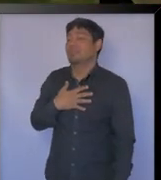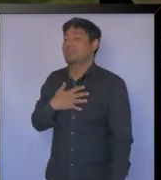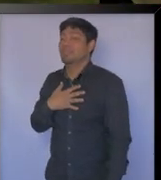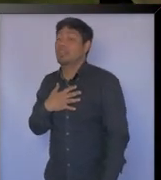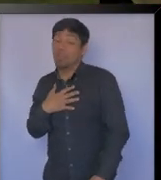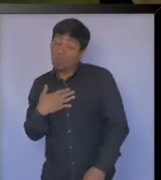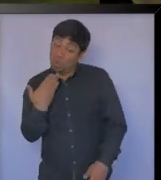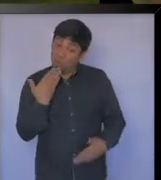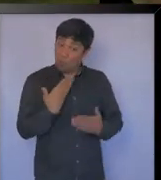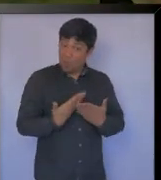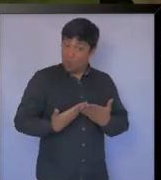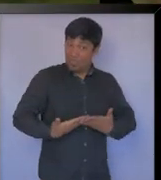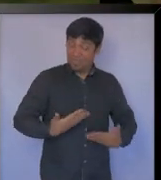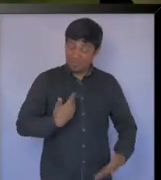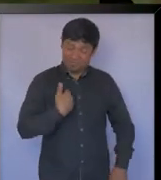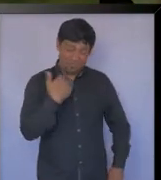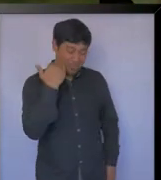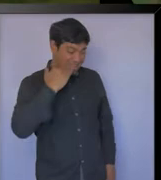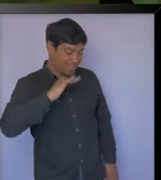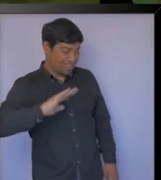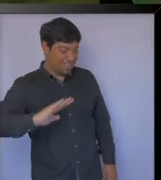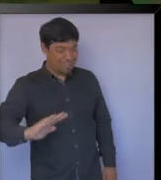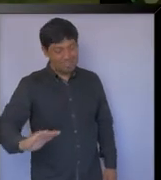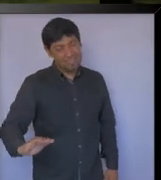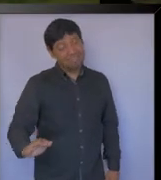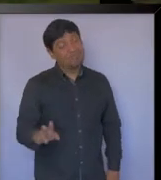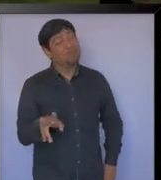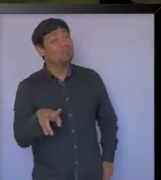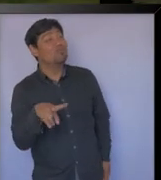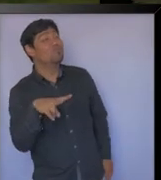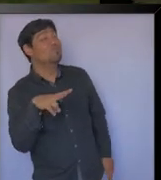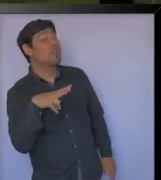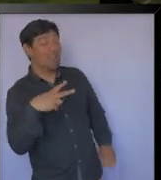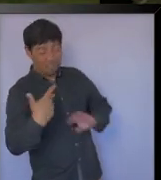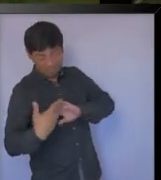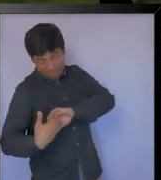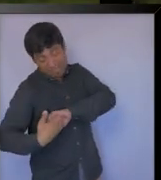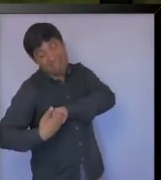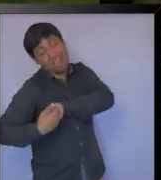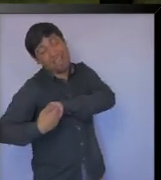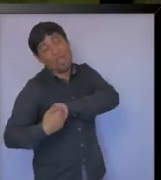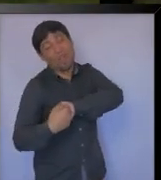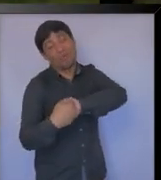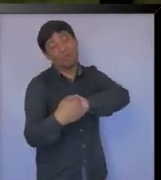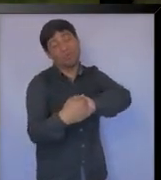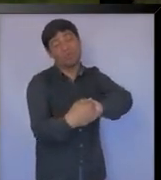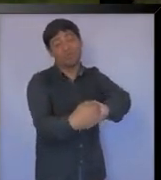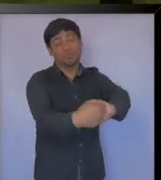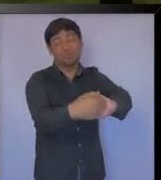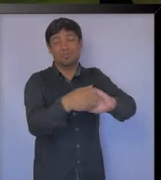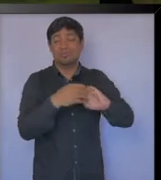De mi niñez, tomando siempre tu mano.